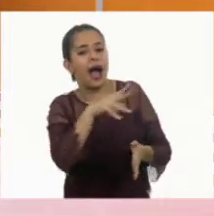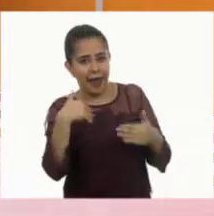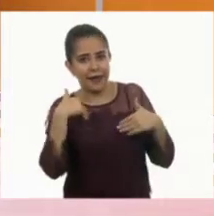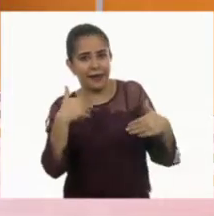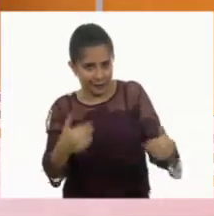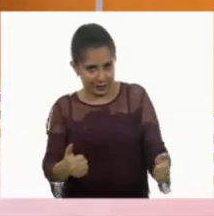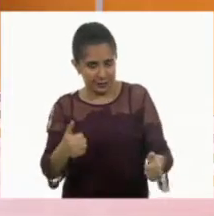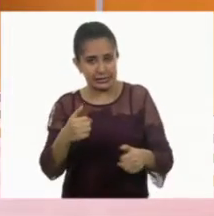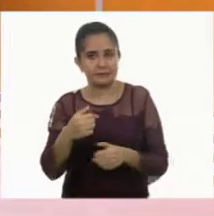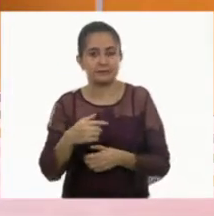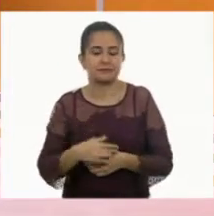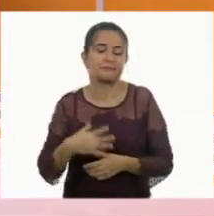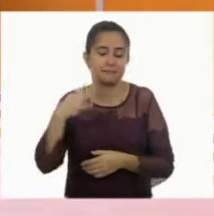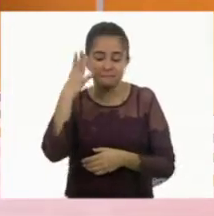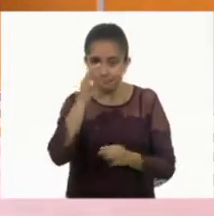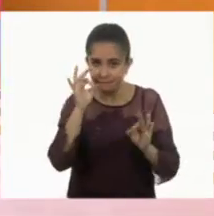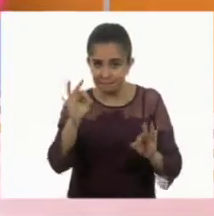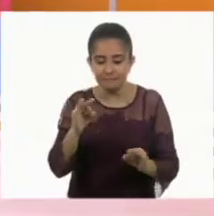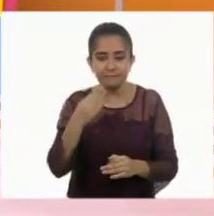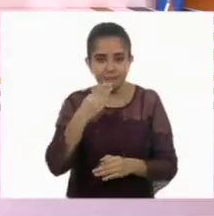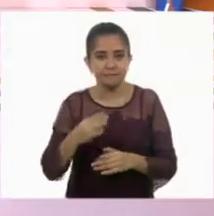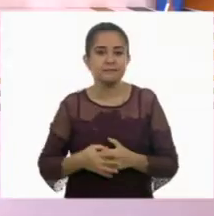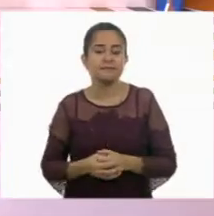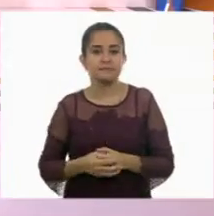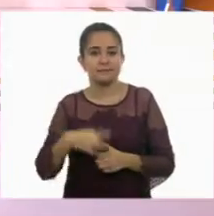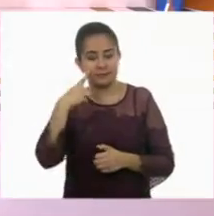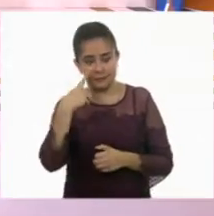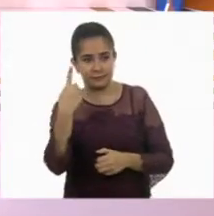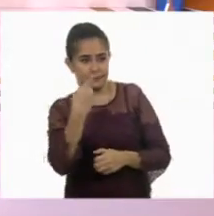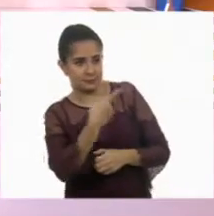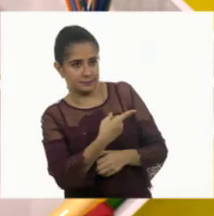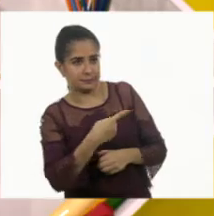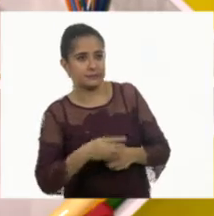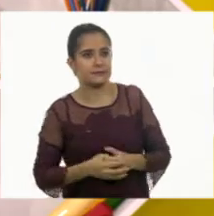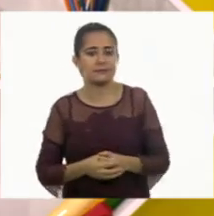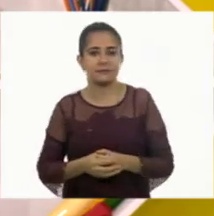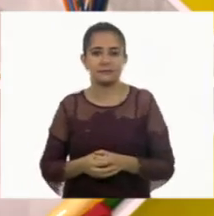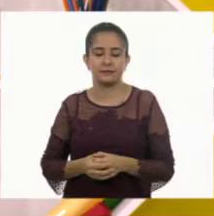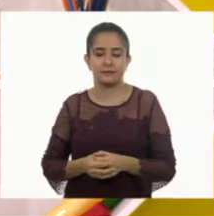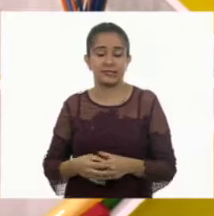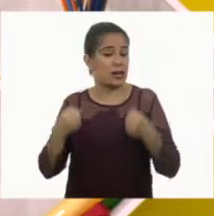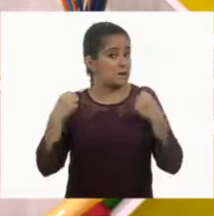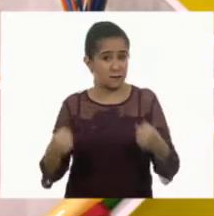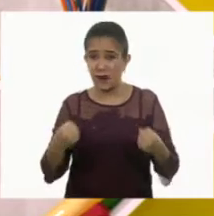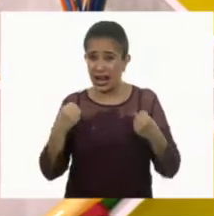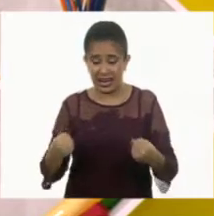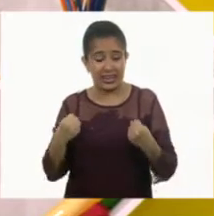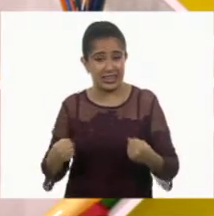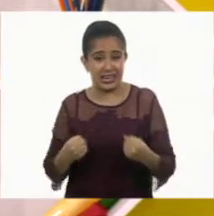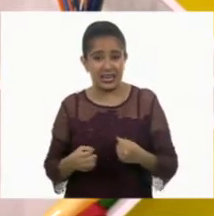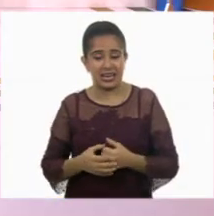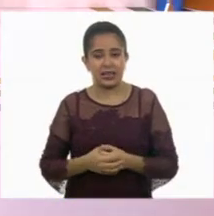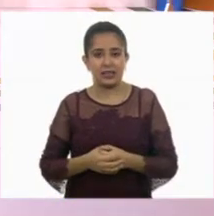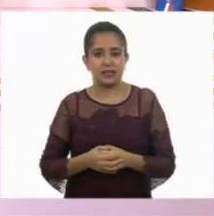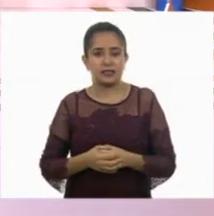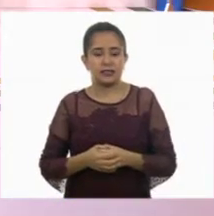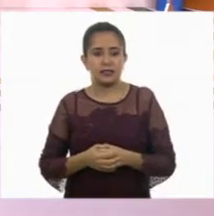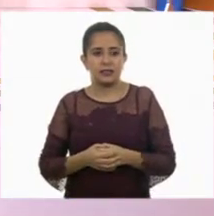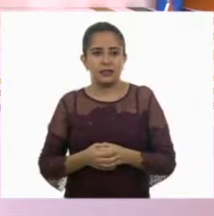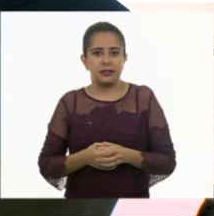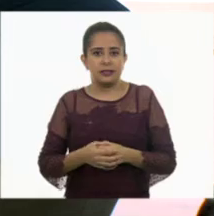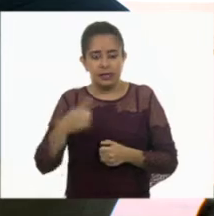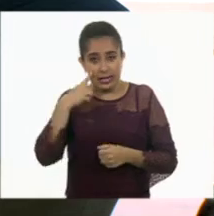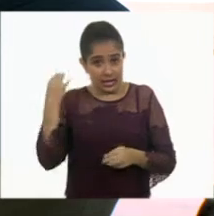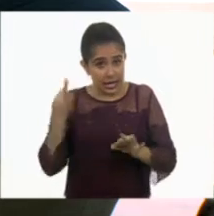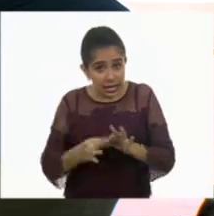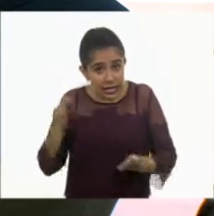Exacto, perfecto, maravilloso. Y observe. Yo lo voy a ver para darme la sorpresa también. Va. Muy fuerte y... ¿Está listo?